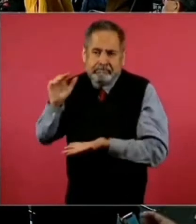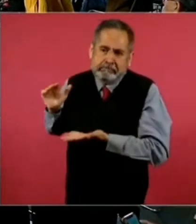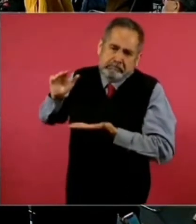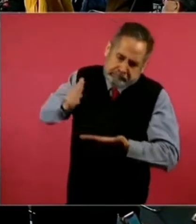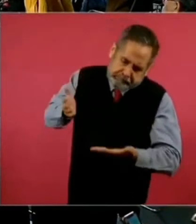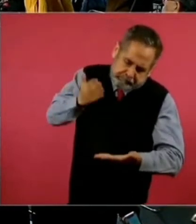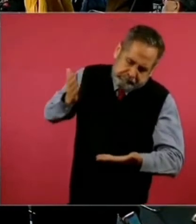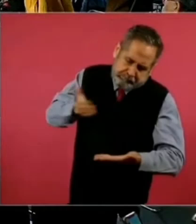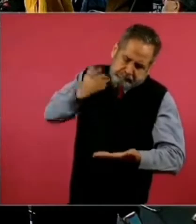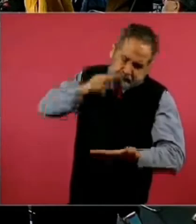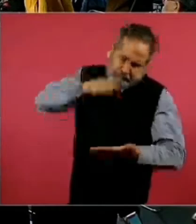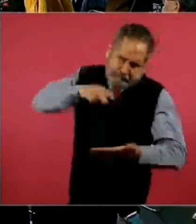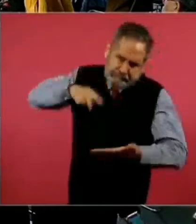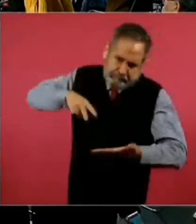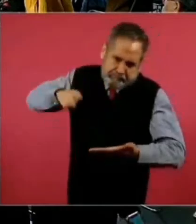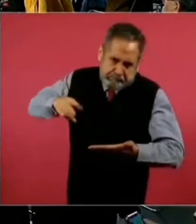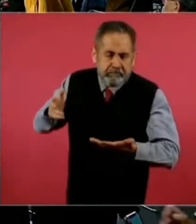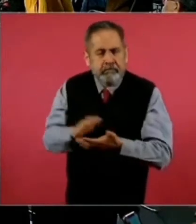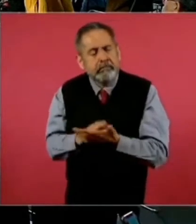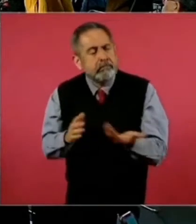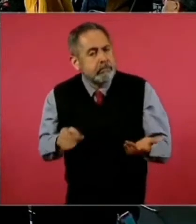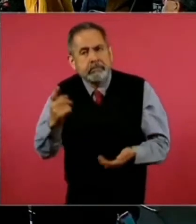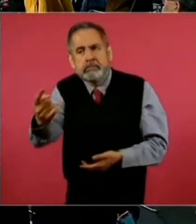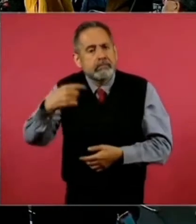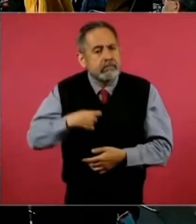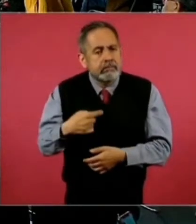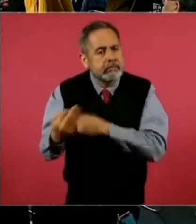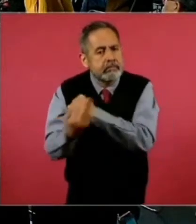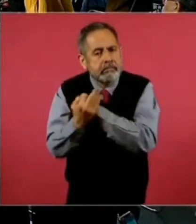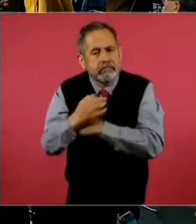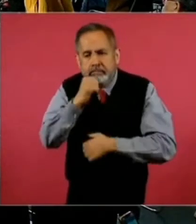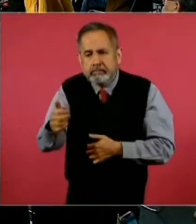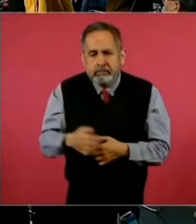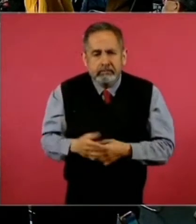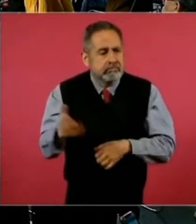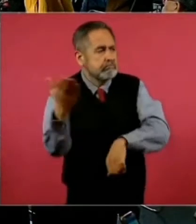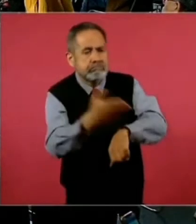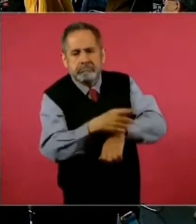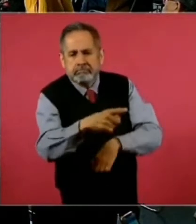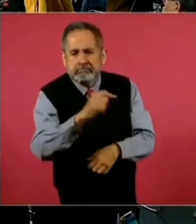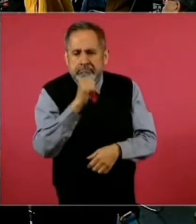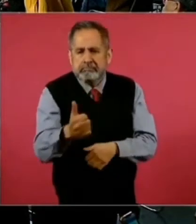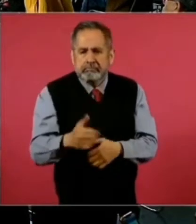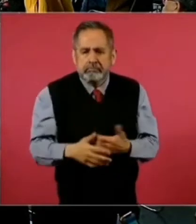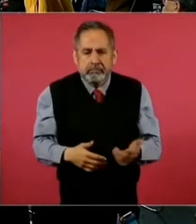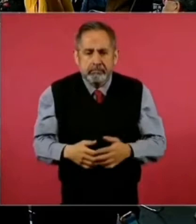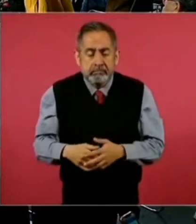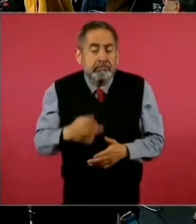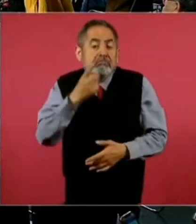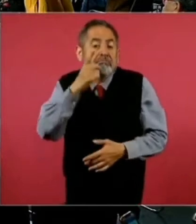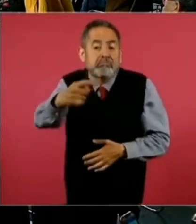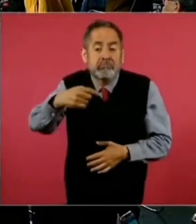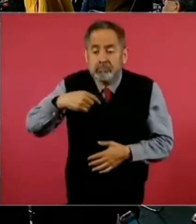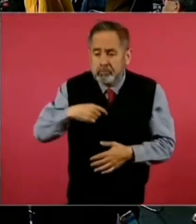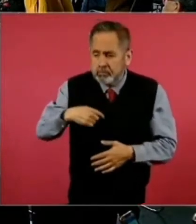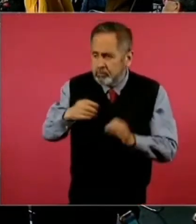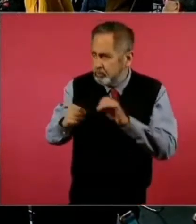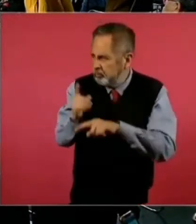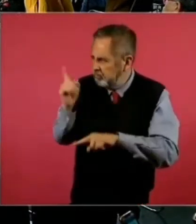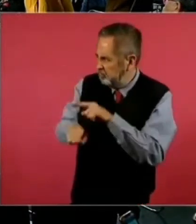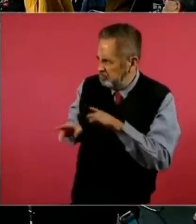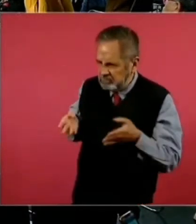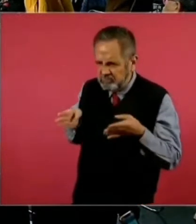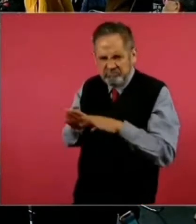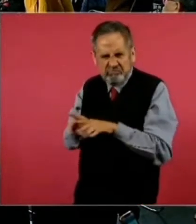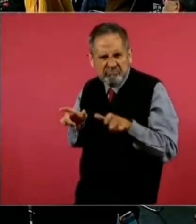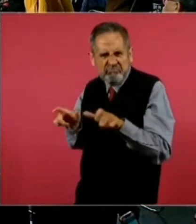todo el expediente. El no ejercicio de la acción penal se argumenta que no fui coaccionada a hacer o dejar de hacer algo